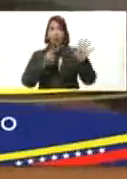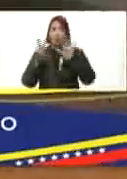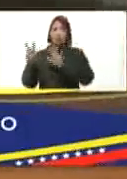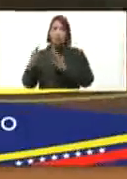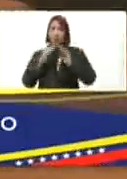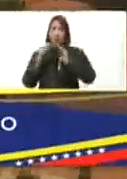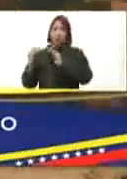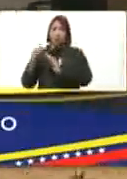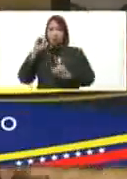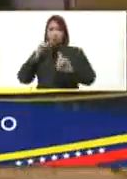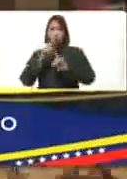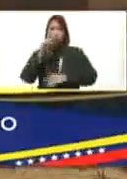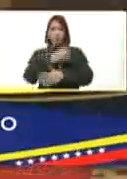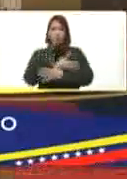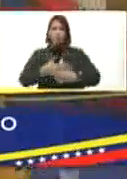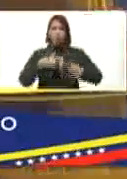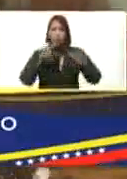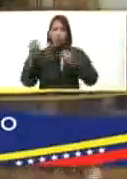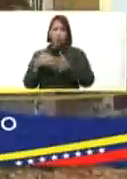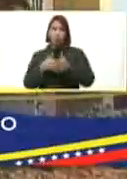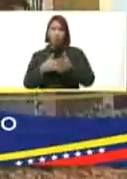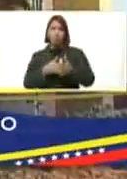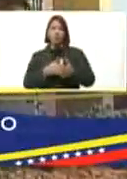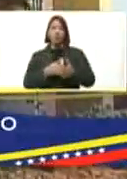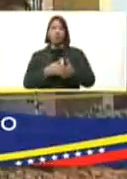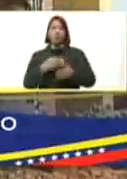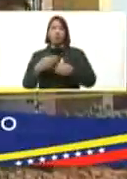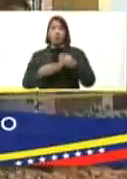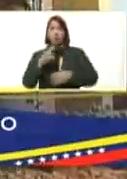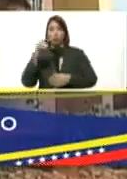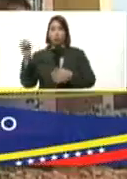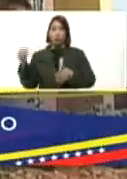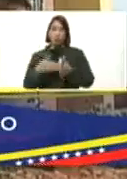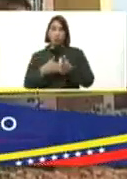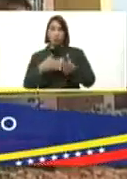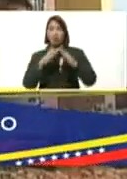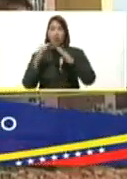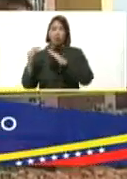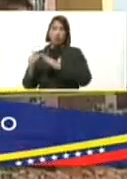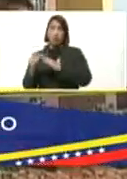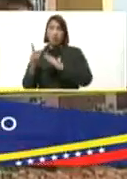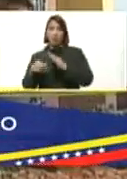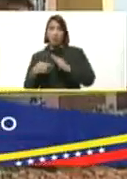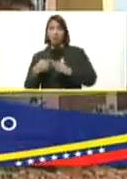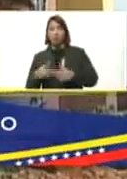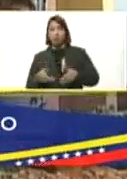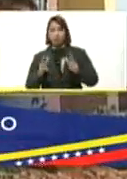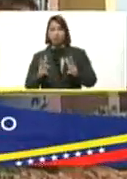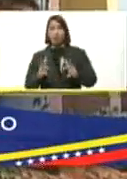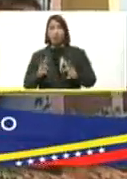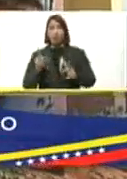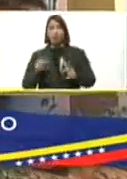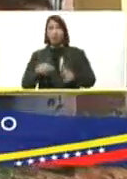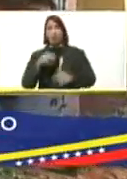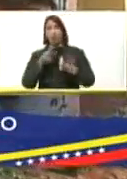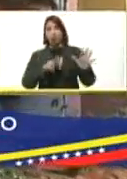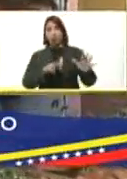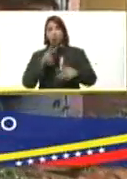el hito 1.800.000 se hizo entrega 200 viviendas acá. Y está por ejecutar 825 y por